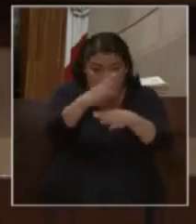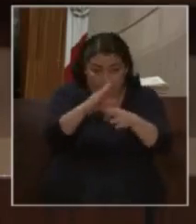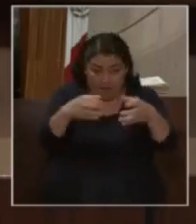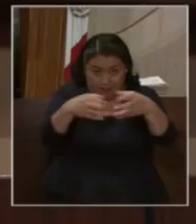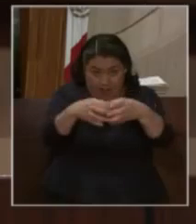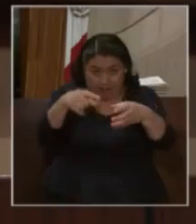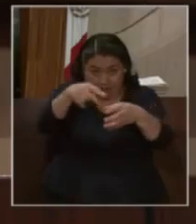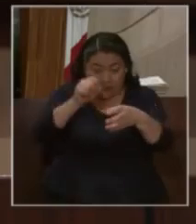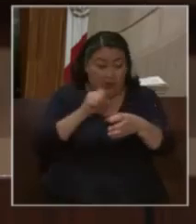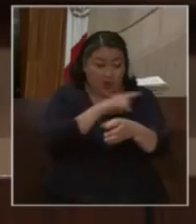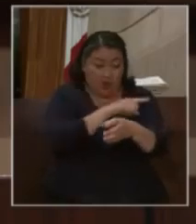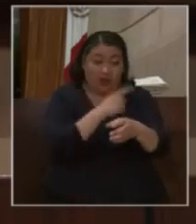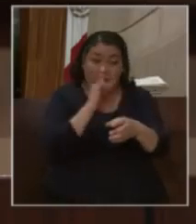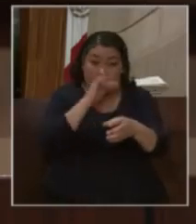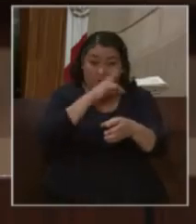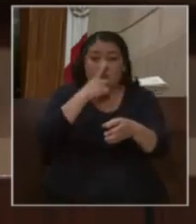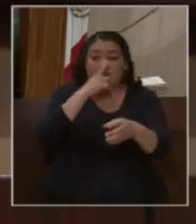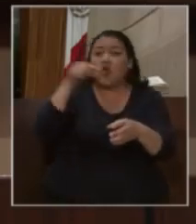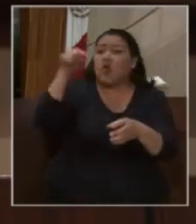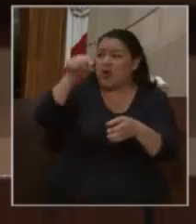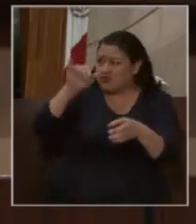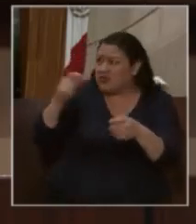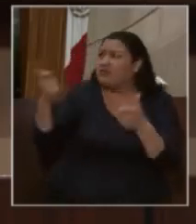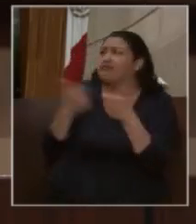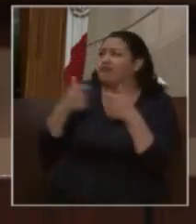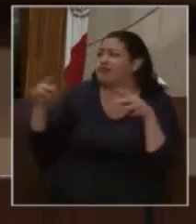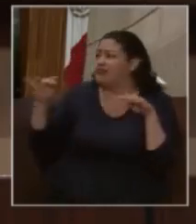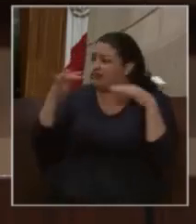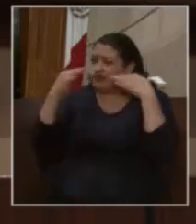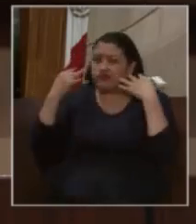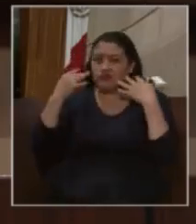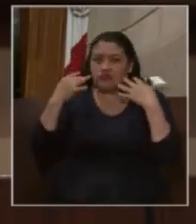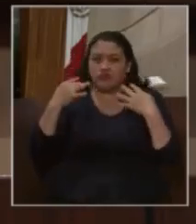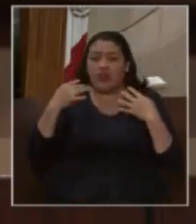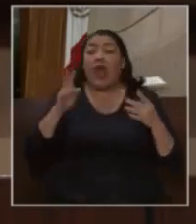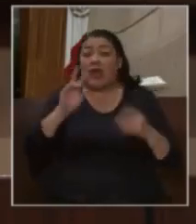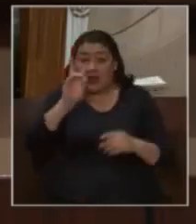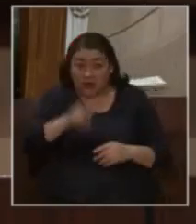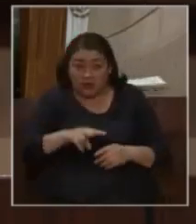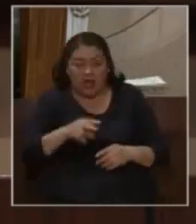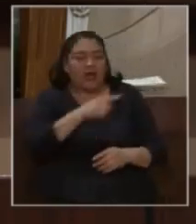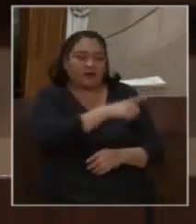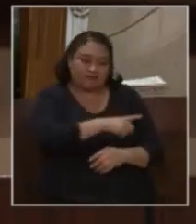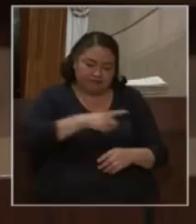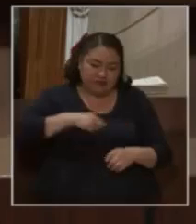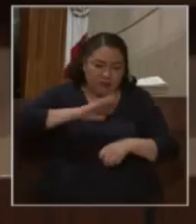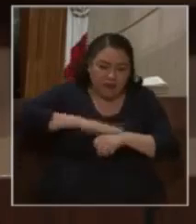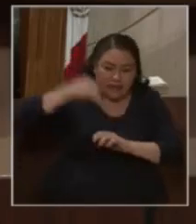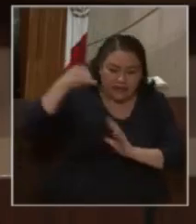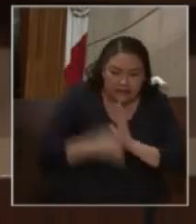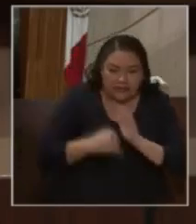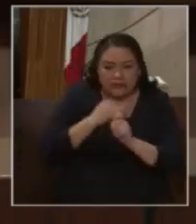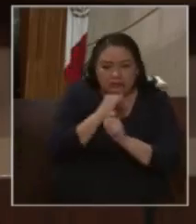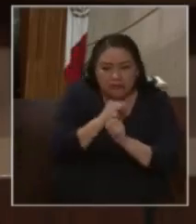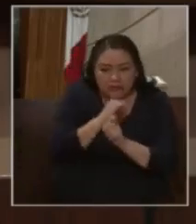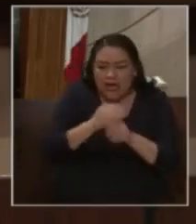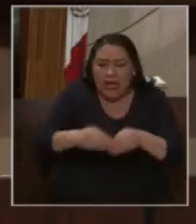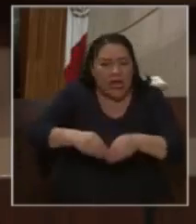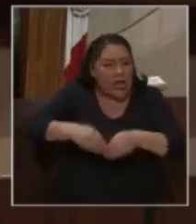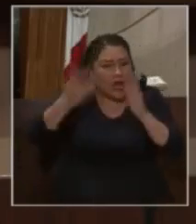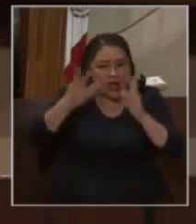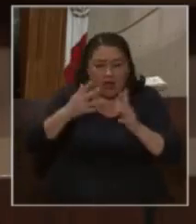como lo afirmó la responsable, era entonces indispensable determinar más allá de toda